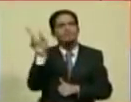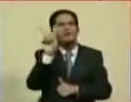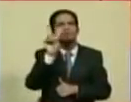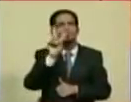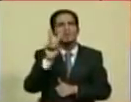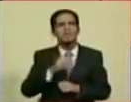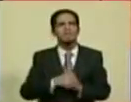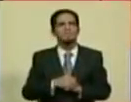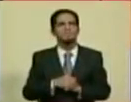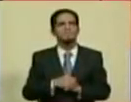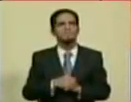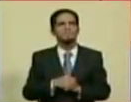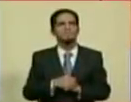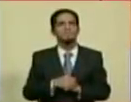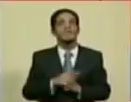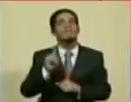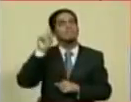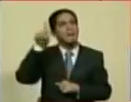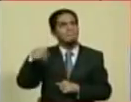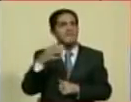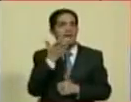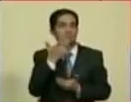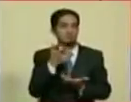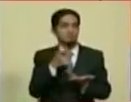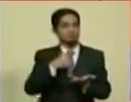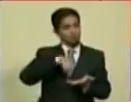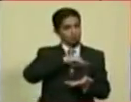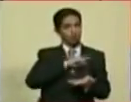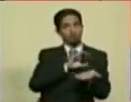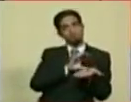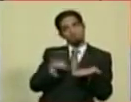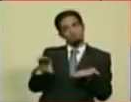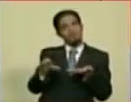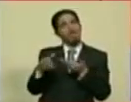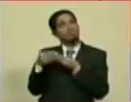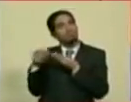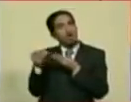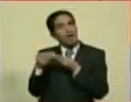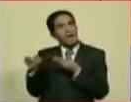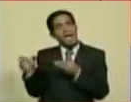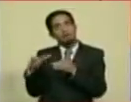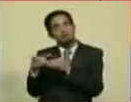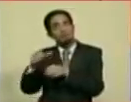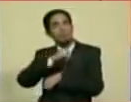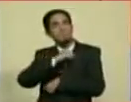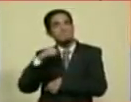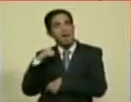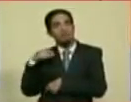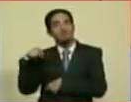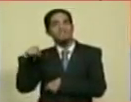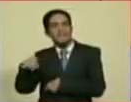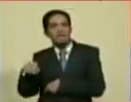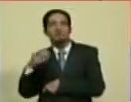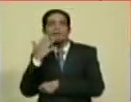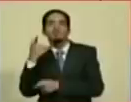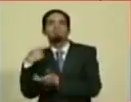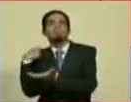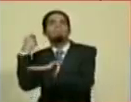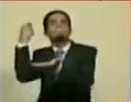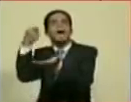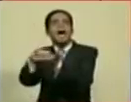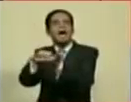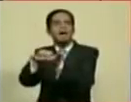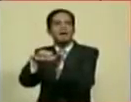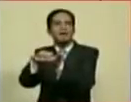Hasta los sectores privados que le hemos entregado divisas les han bloqueado las cuentas. Cuando ellos emiten algún tipo de pago a